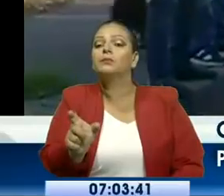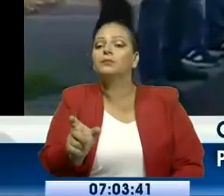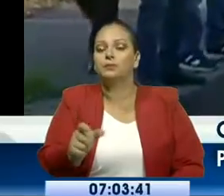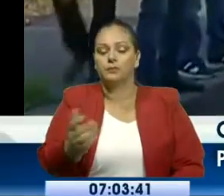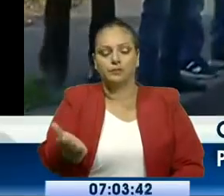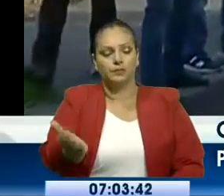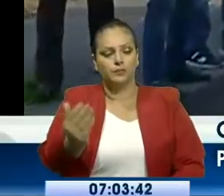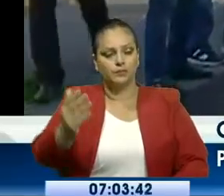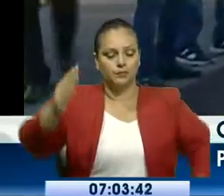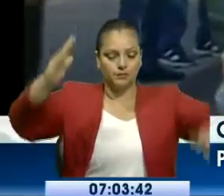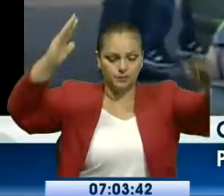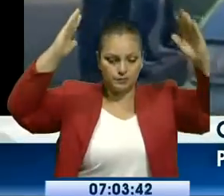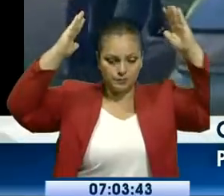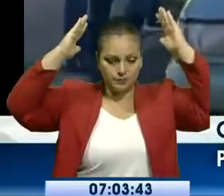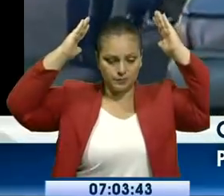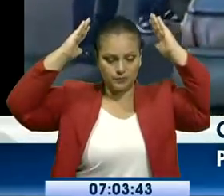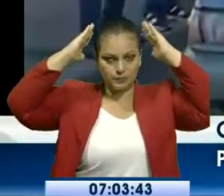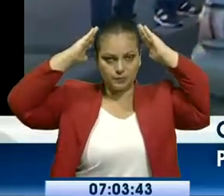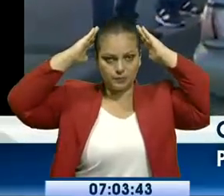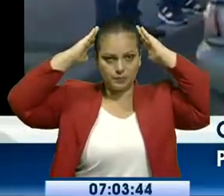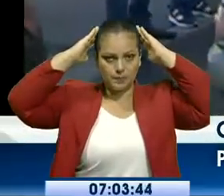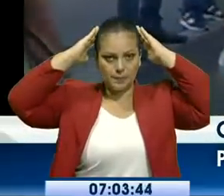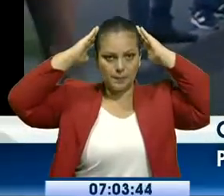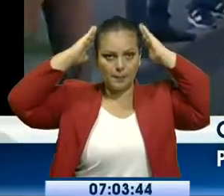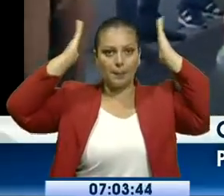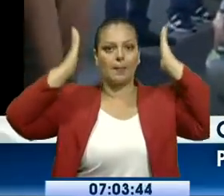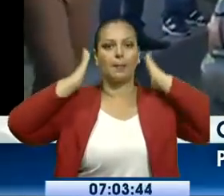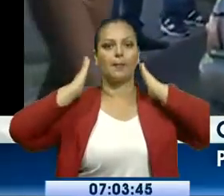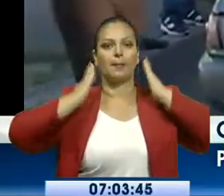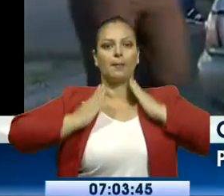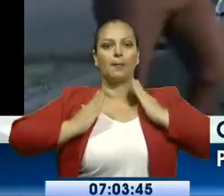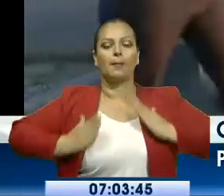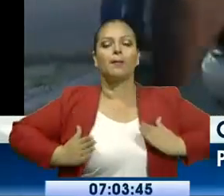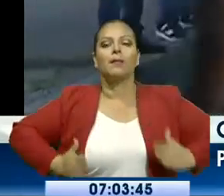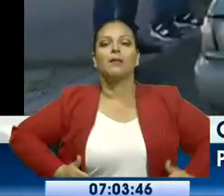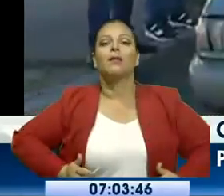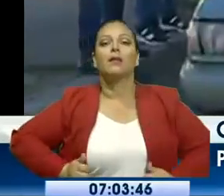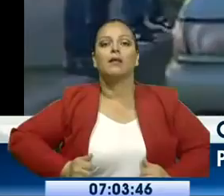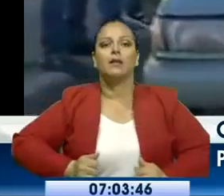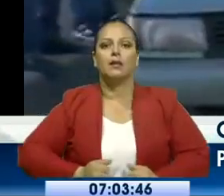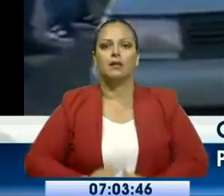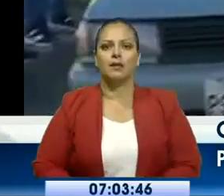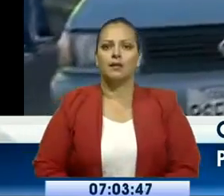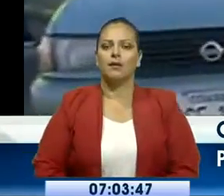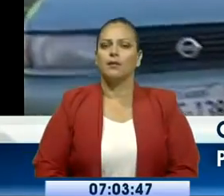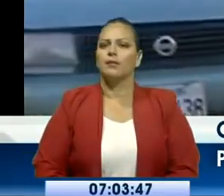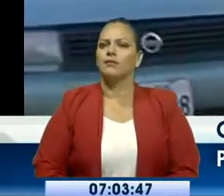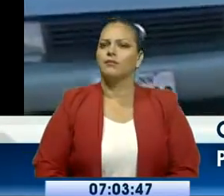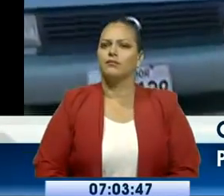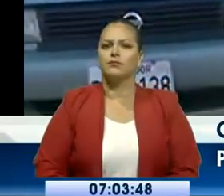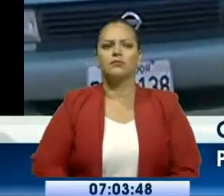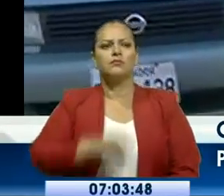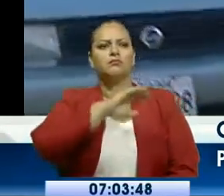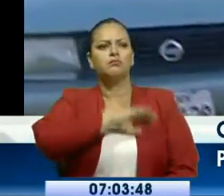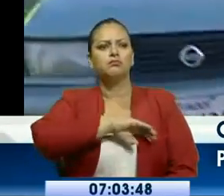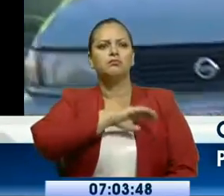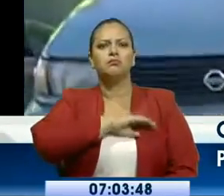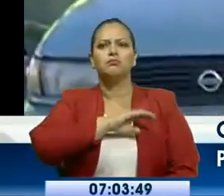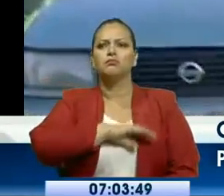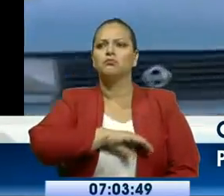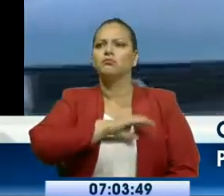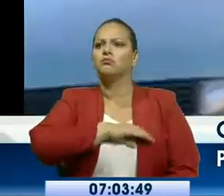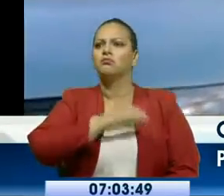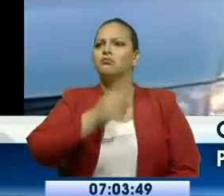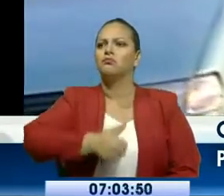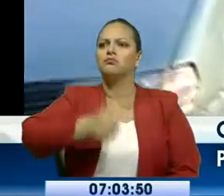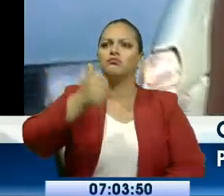requisados y obviamente pidiendo los documentos de los vehículos. No encuentro el que está a cargo del operativo. Muy buenos días.